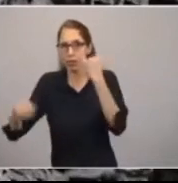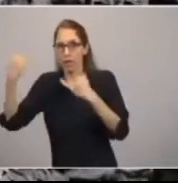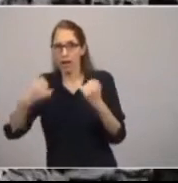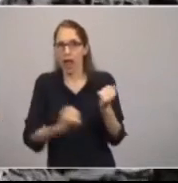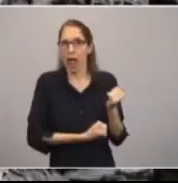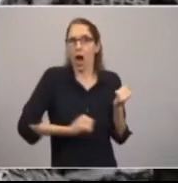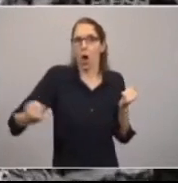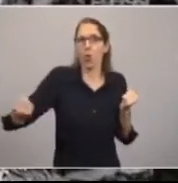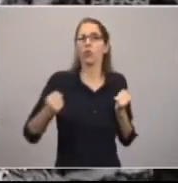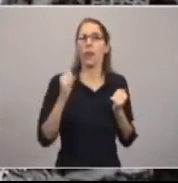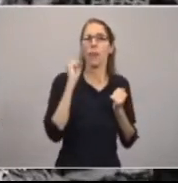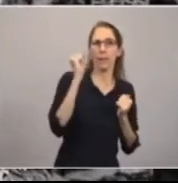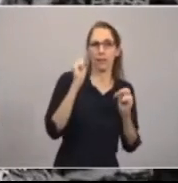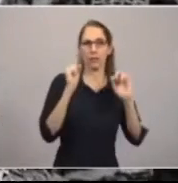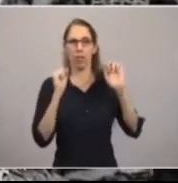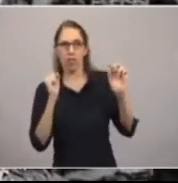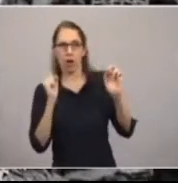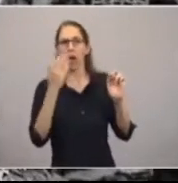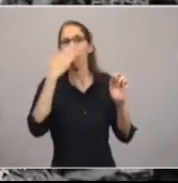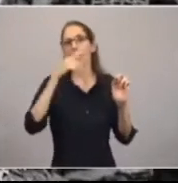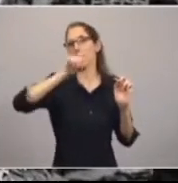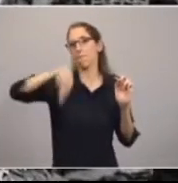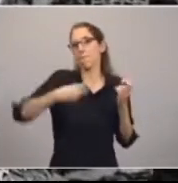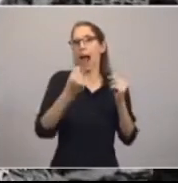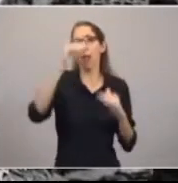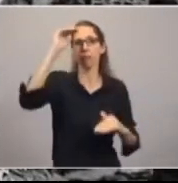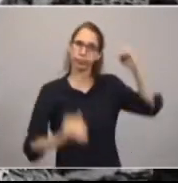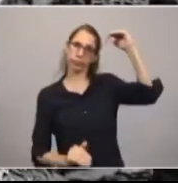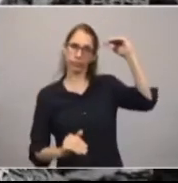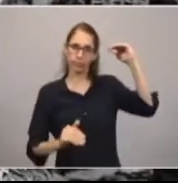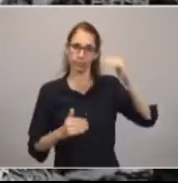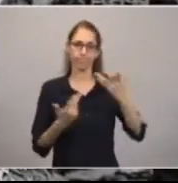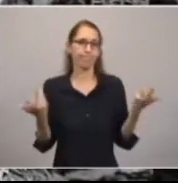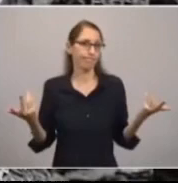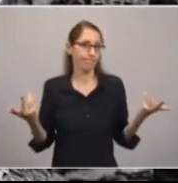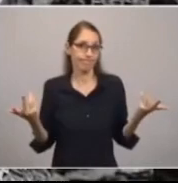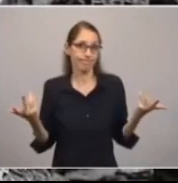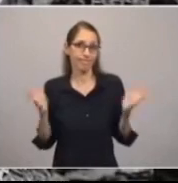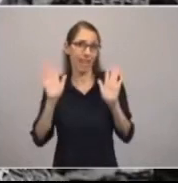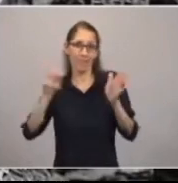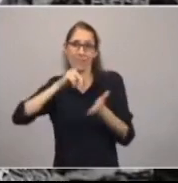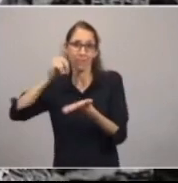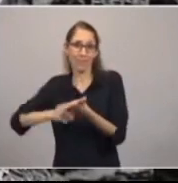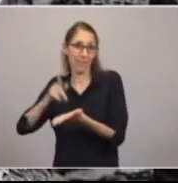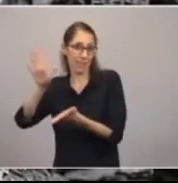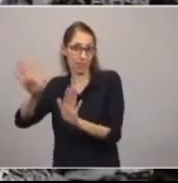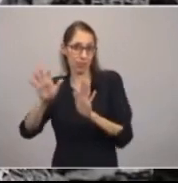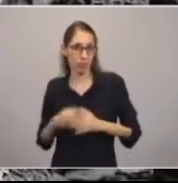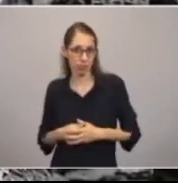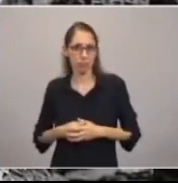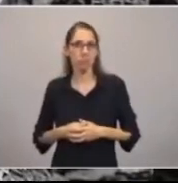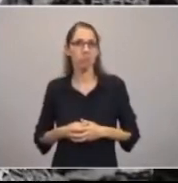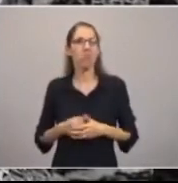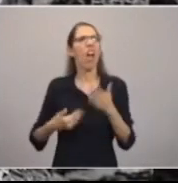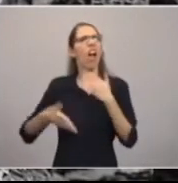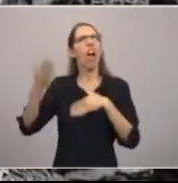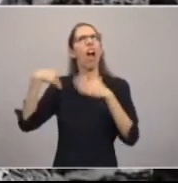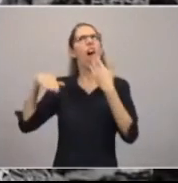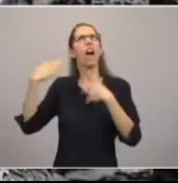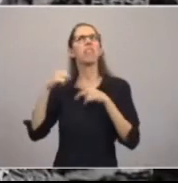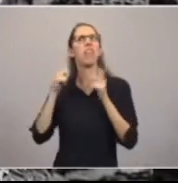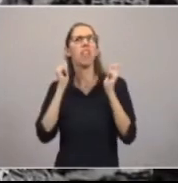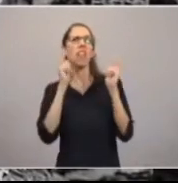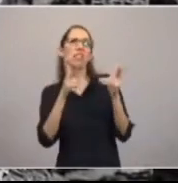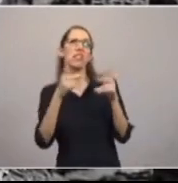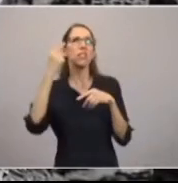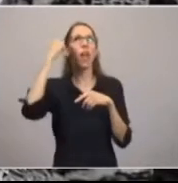monetario y una enorme devaluación. Quedó atrás lo de, aparentemente, las ideas